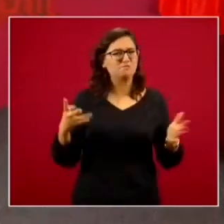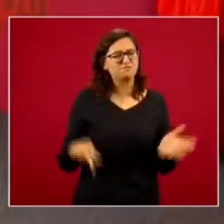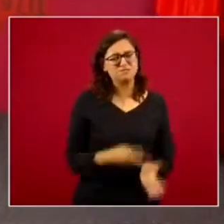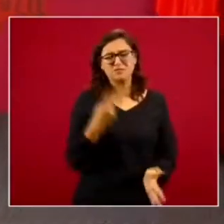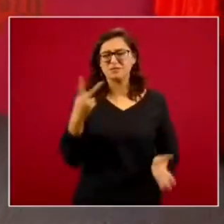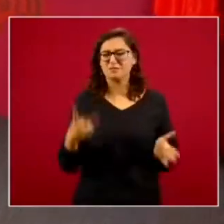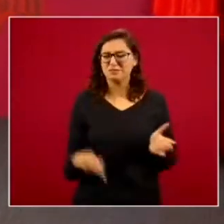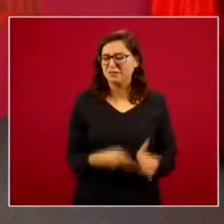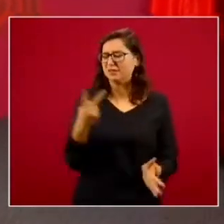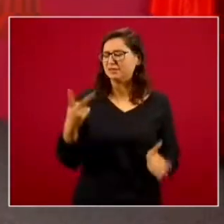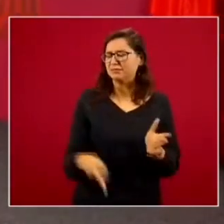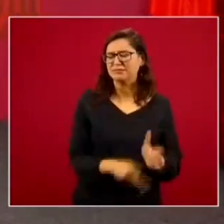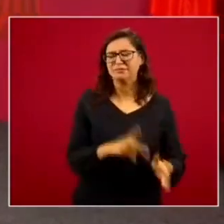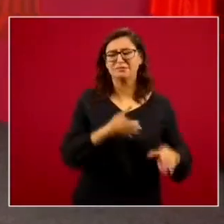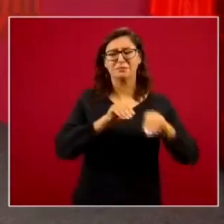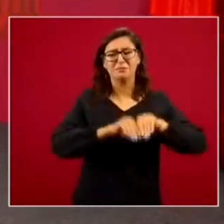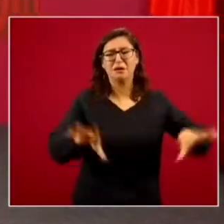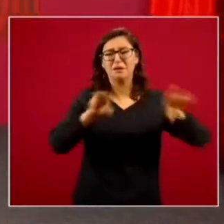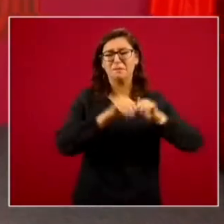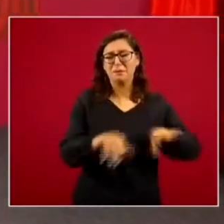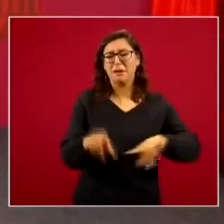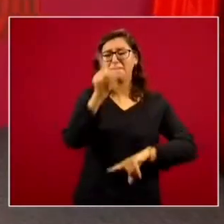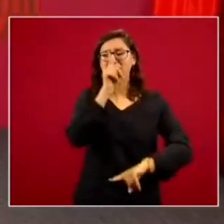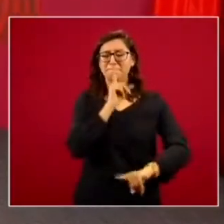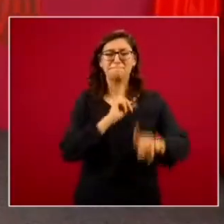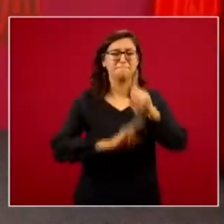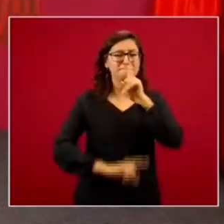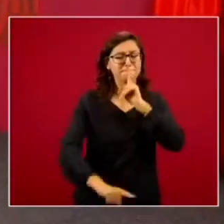constantes, constantes, constantes.